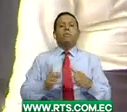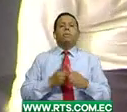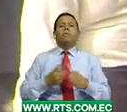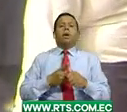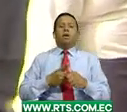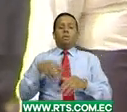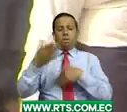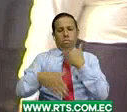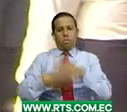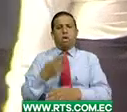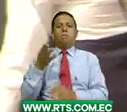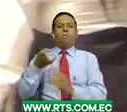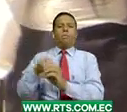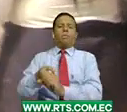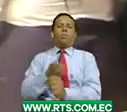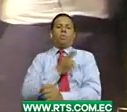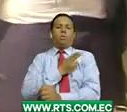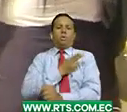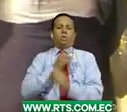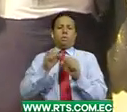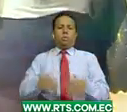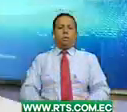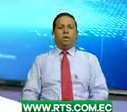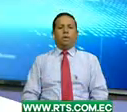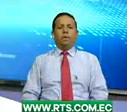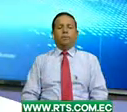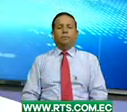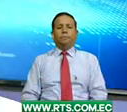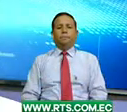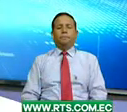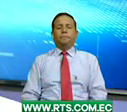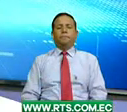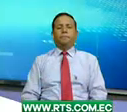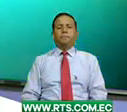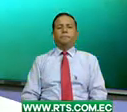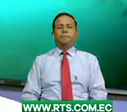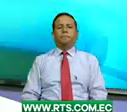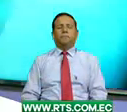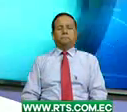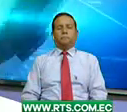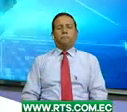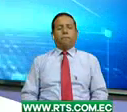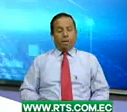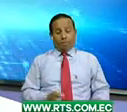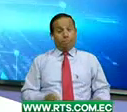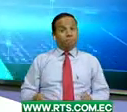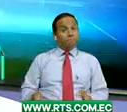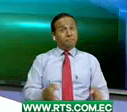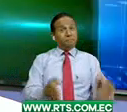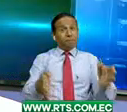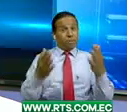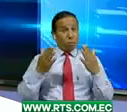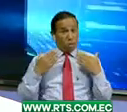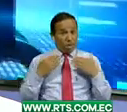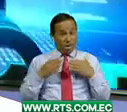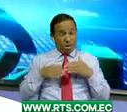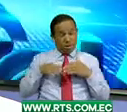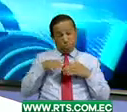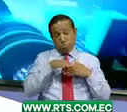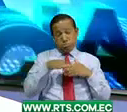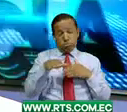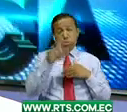superior, informó Charlie Pisa. La vía Guayaquil-Salinas cuenta con el 100%